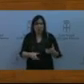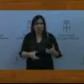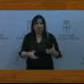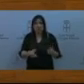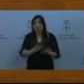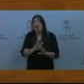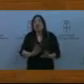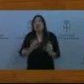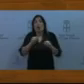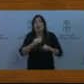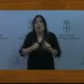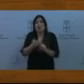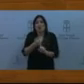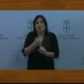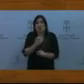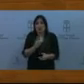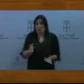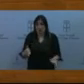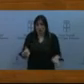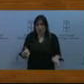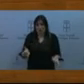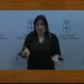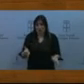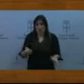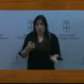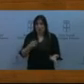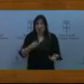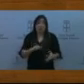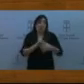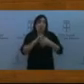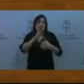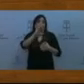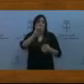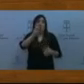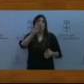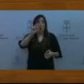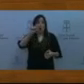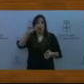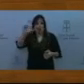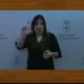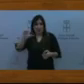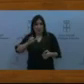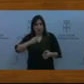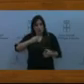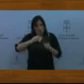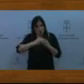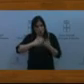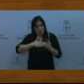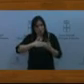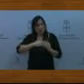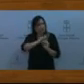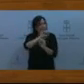Incluso lo que tiene que ver con el COPAE. Nosotros y nuestro grupo siempre han defendido la